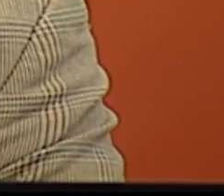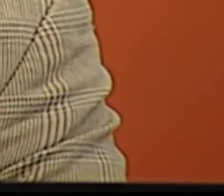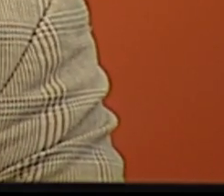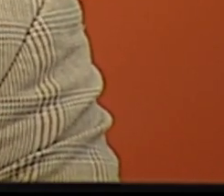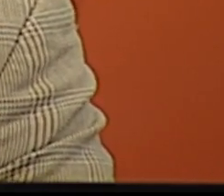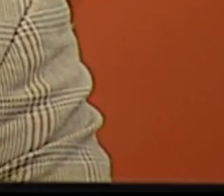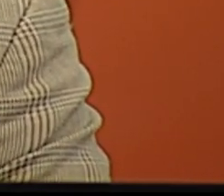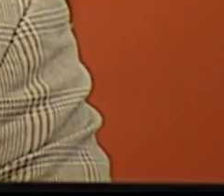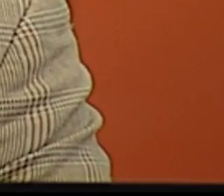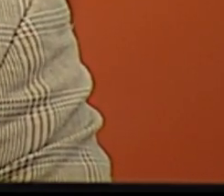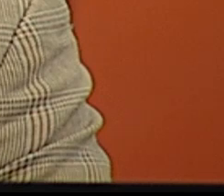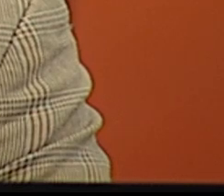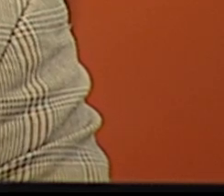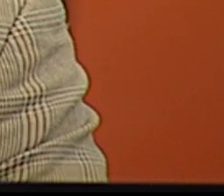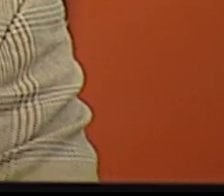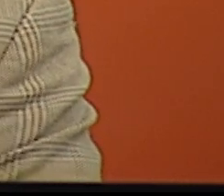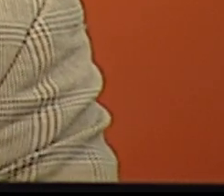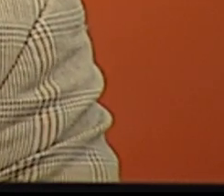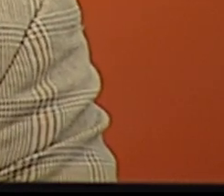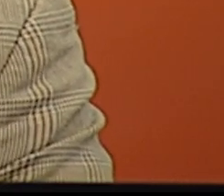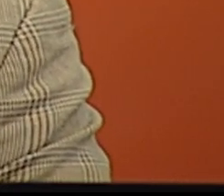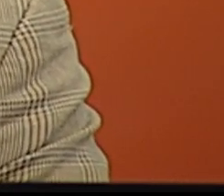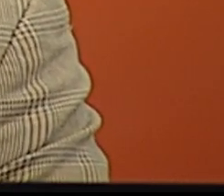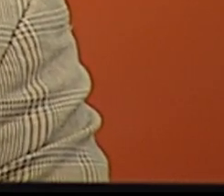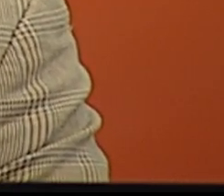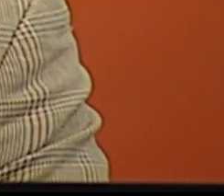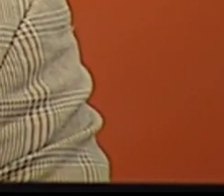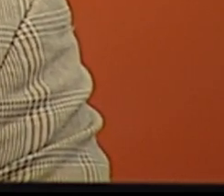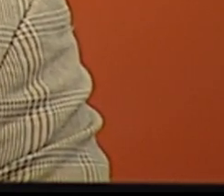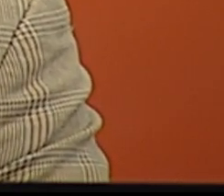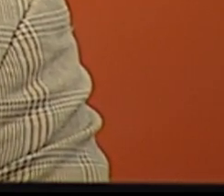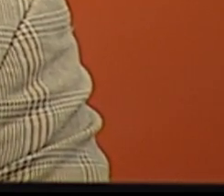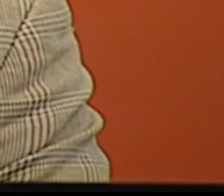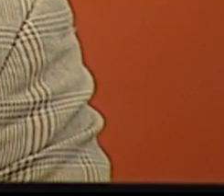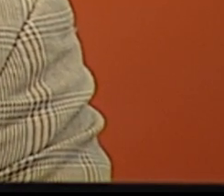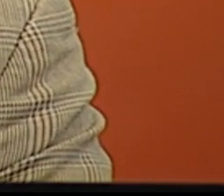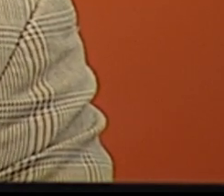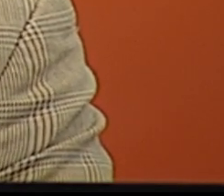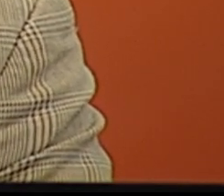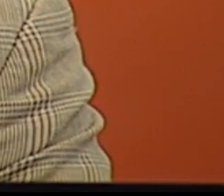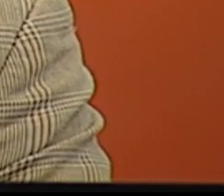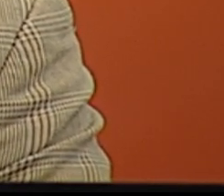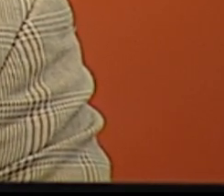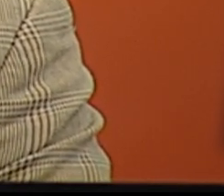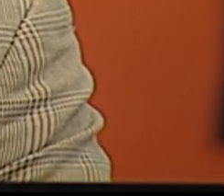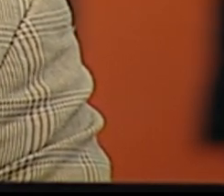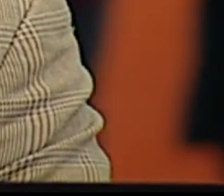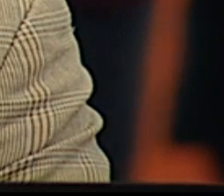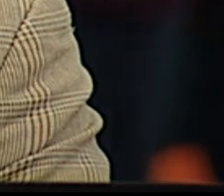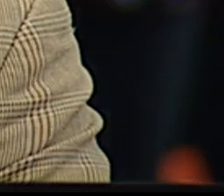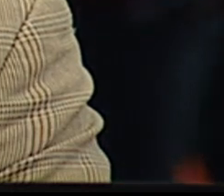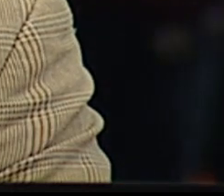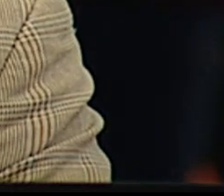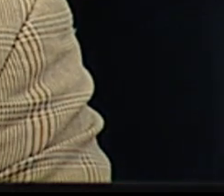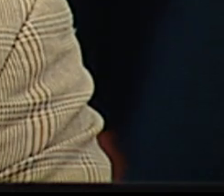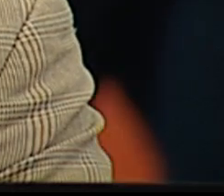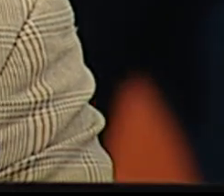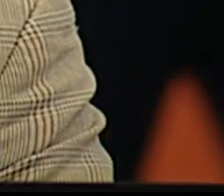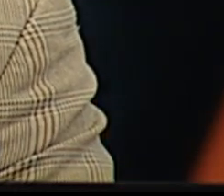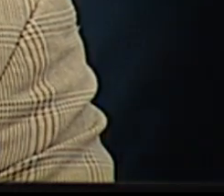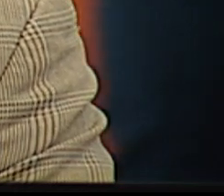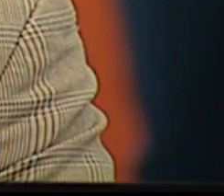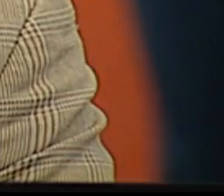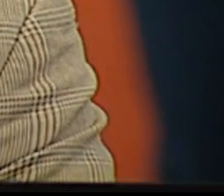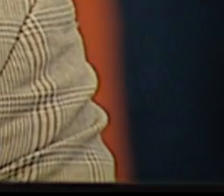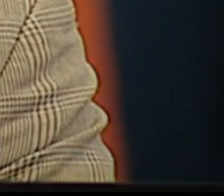la persona humana como el origen y el fin de la actividad del Estado, que está organizado para la consecución de la justicia, la seguridad jurídica y el bien común.